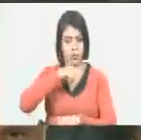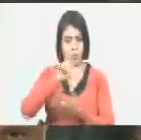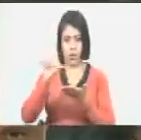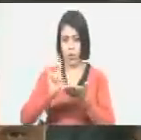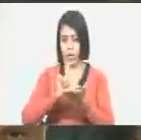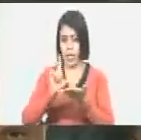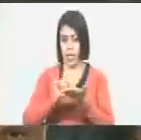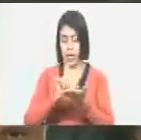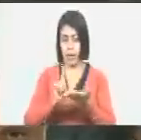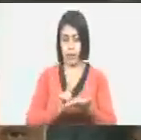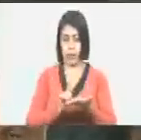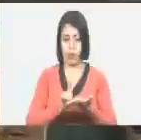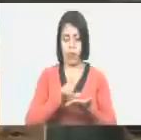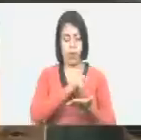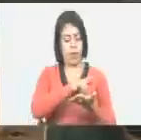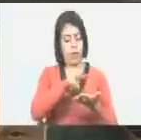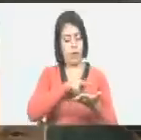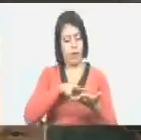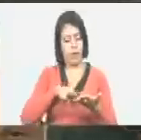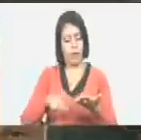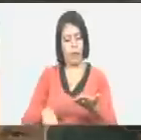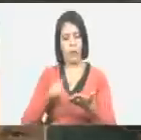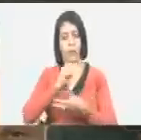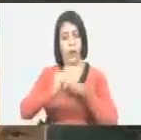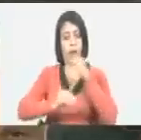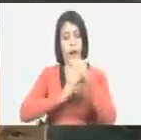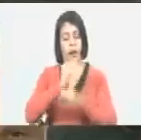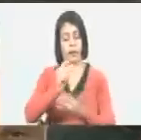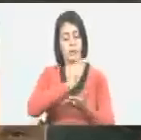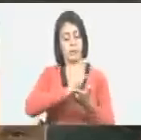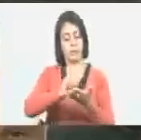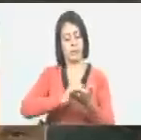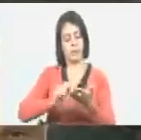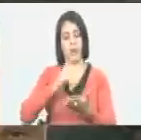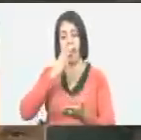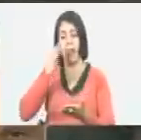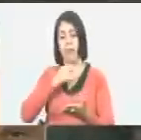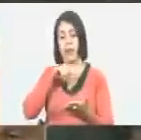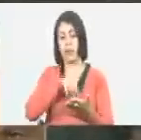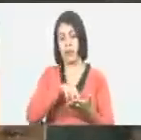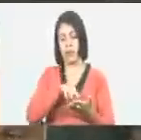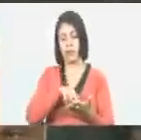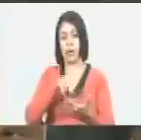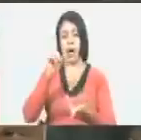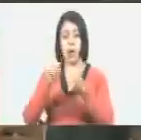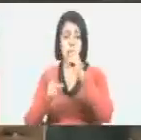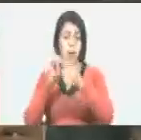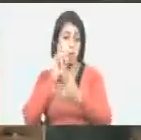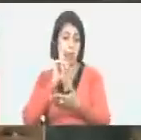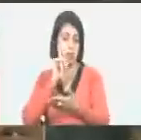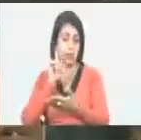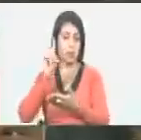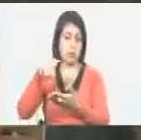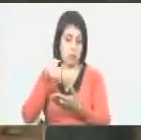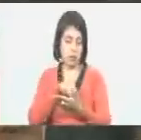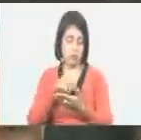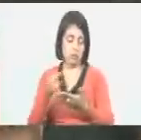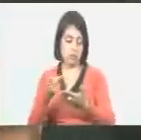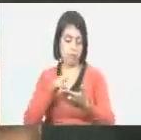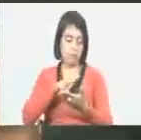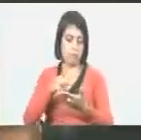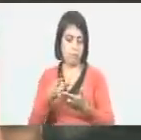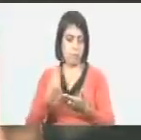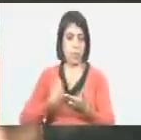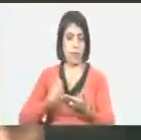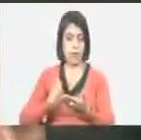libros, esos que leímos y los que se escribirán, donde está la verdad y algunas mentiras también de quienes